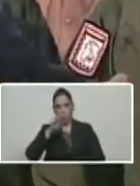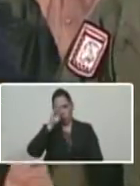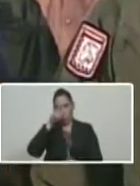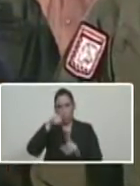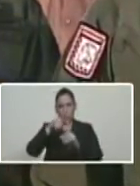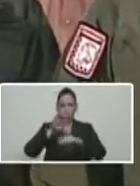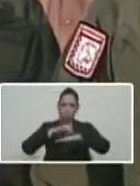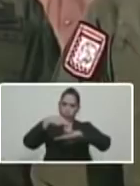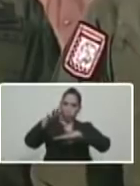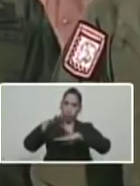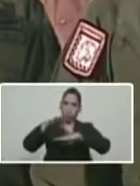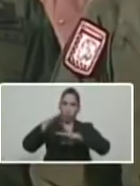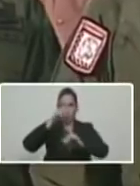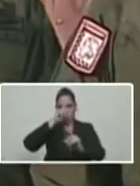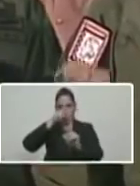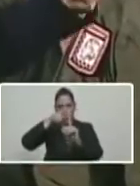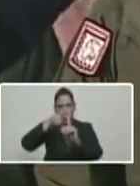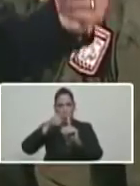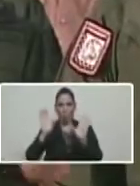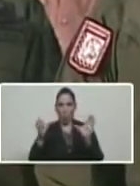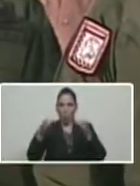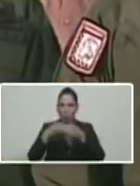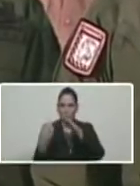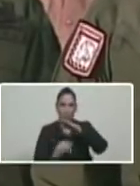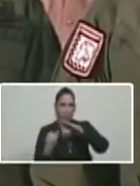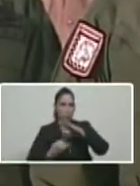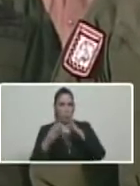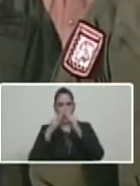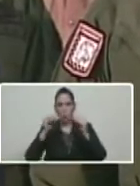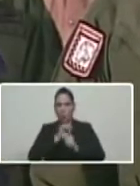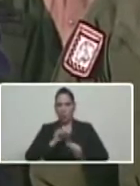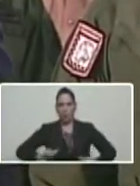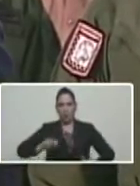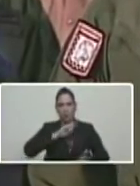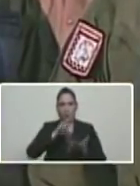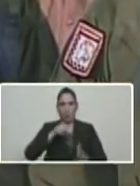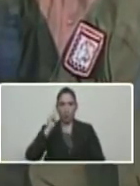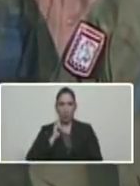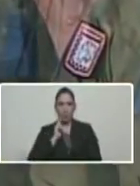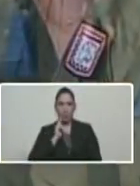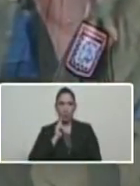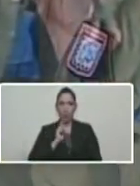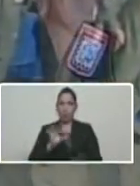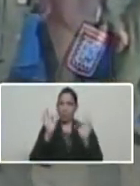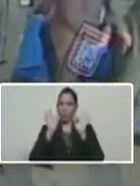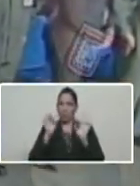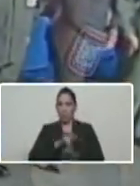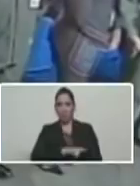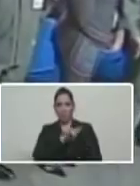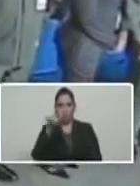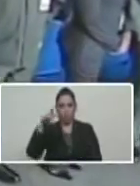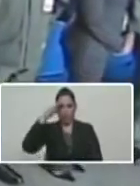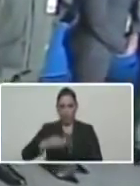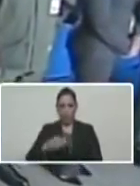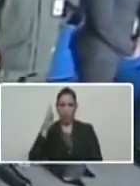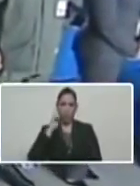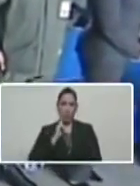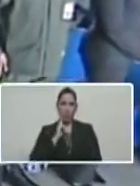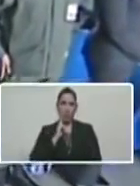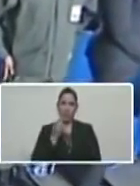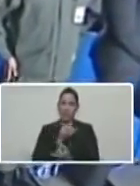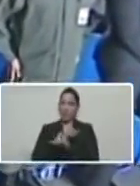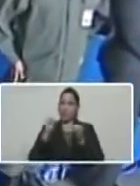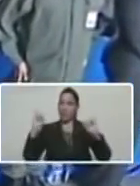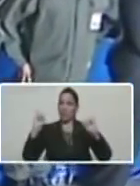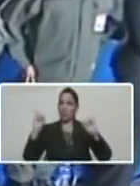colectiva, institucional, para toda la Fuerza Armada Nacional Bolivariana y en especial para la aviación militar bolivariana, la